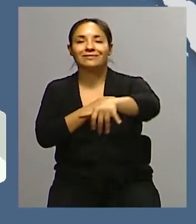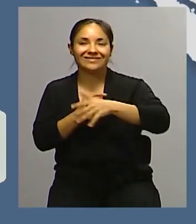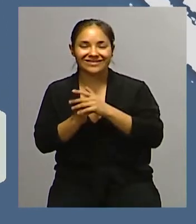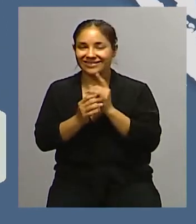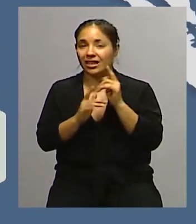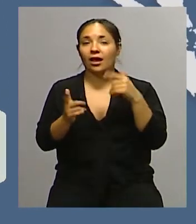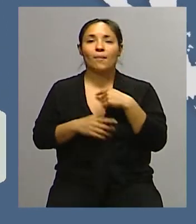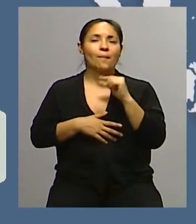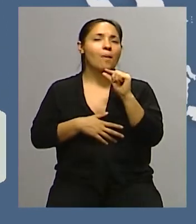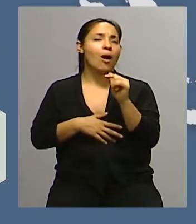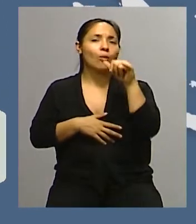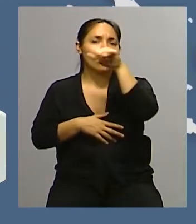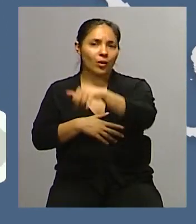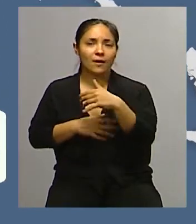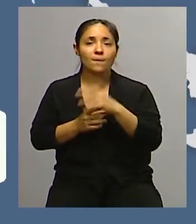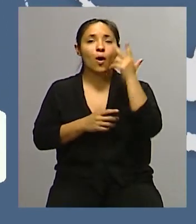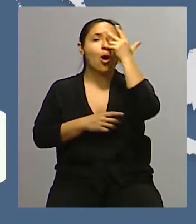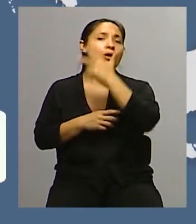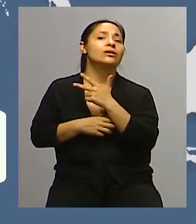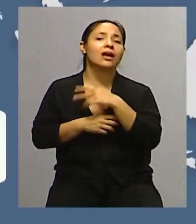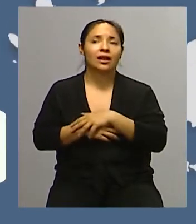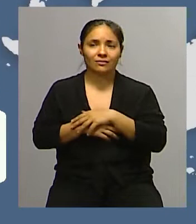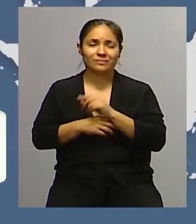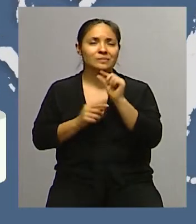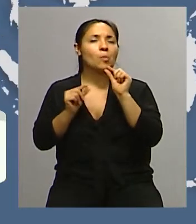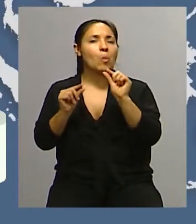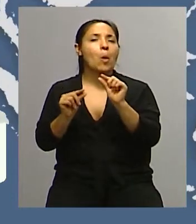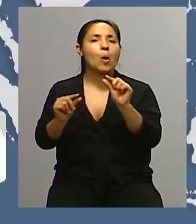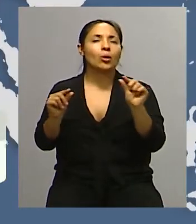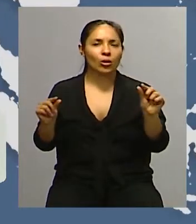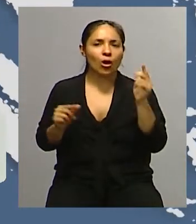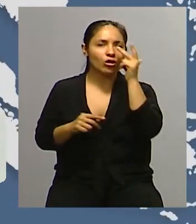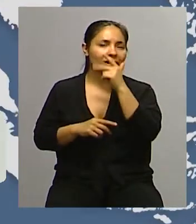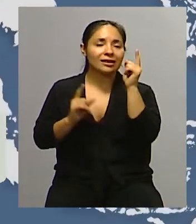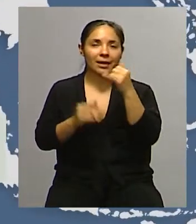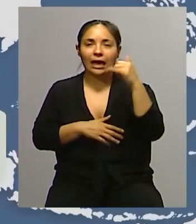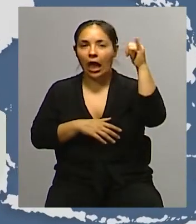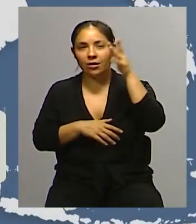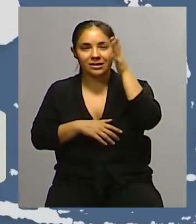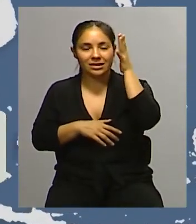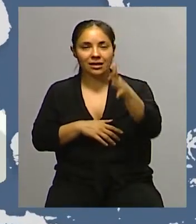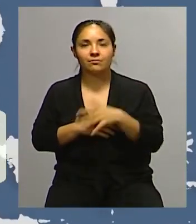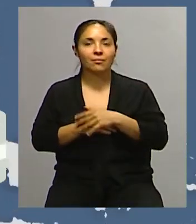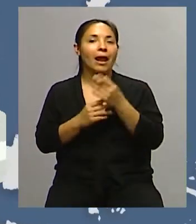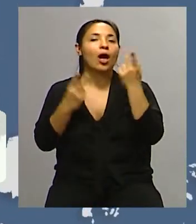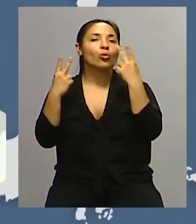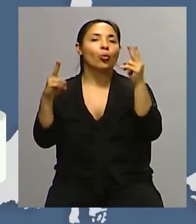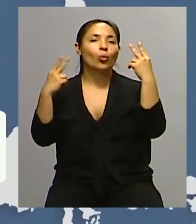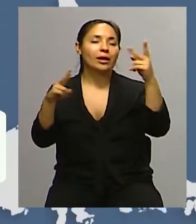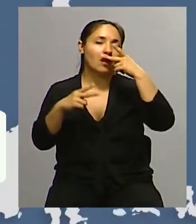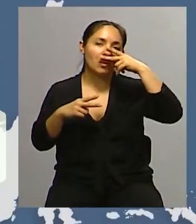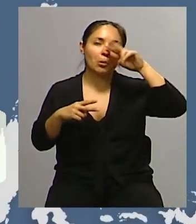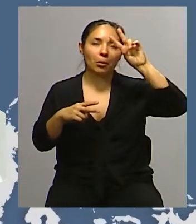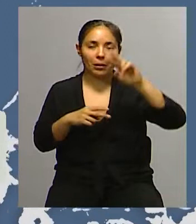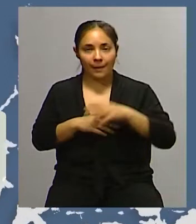vuelos que llegan, la hotelería es escasa y es muy cara, es para turismo de alto nivel, no sé bien